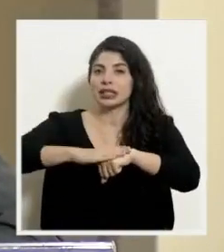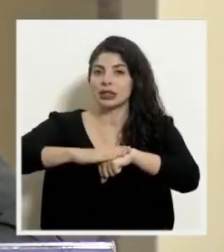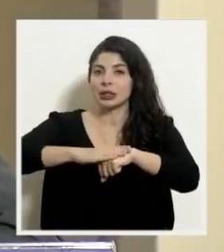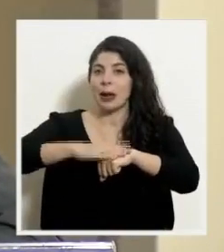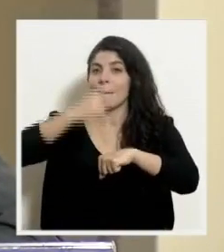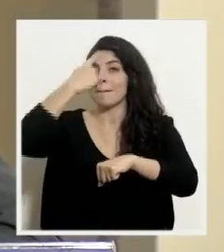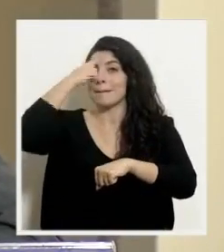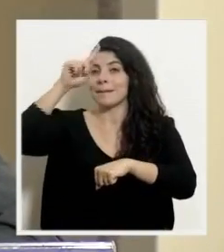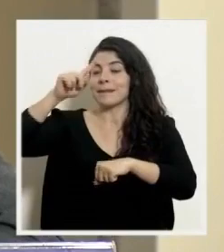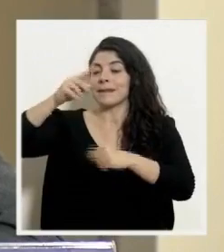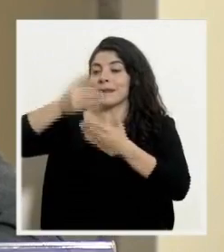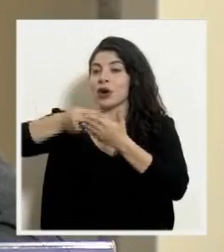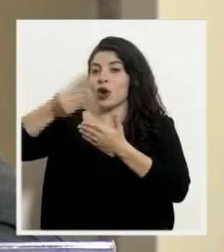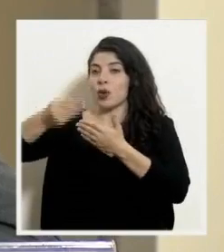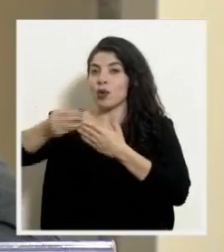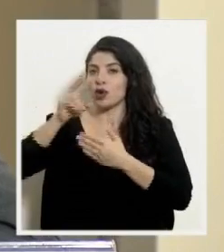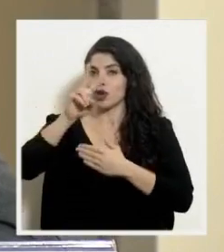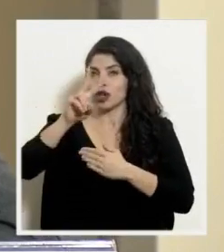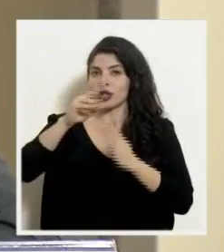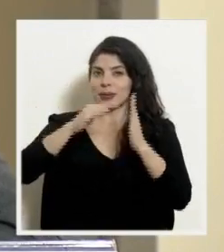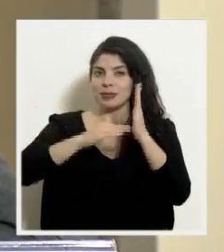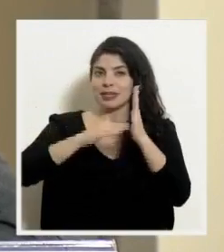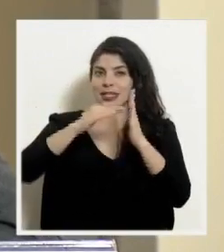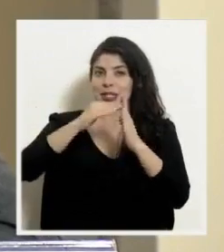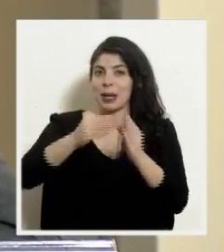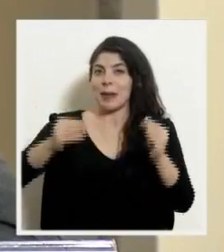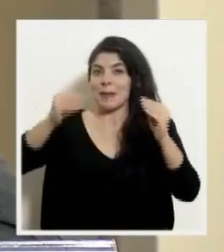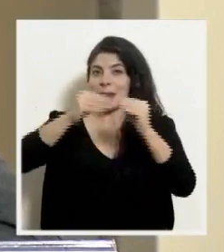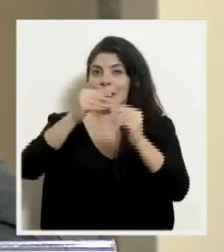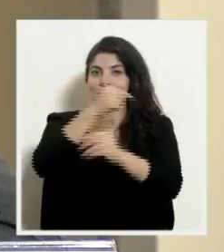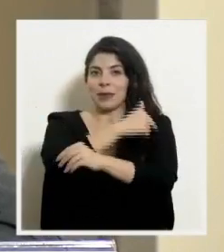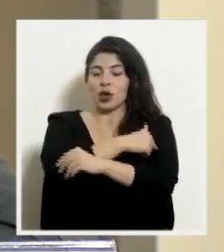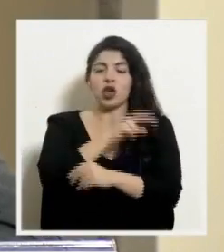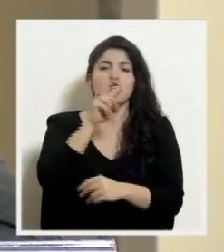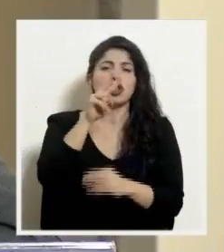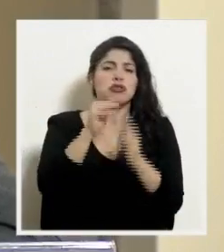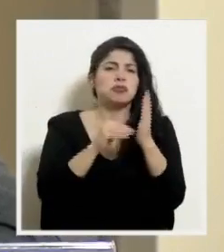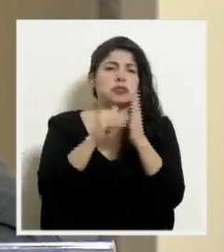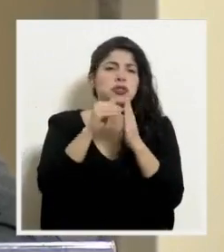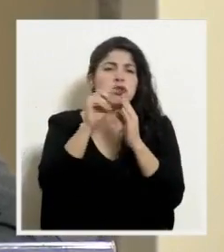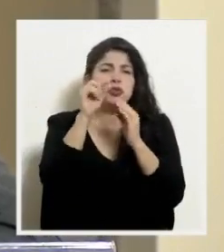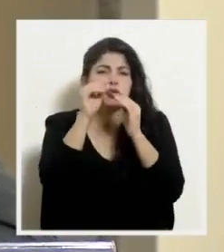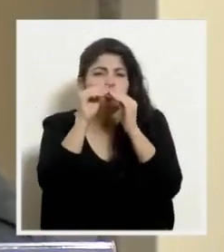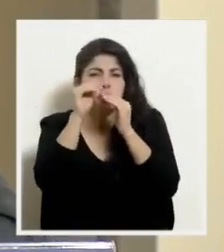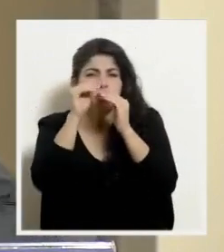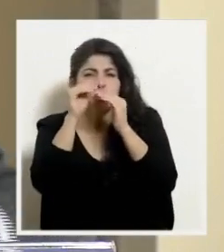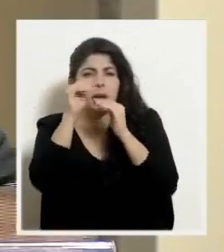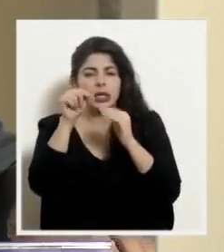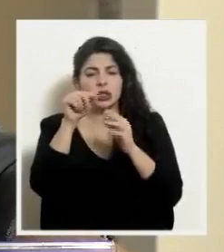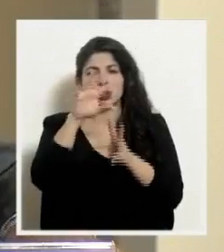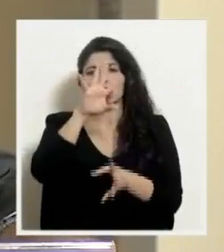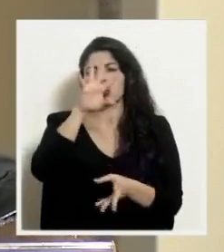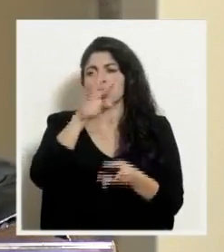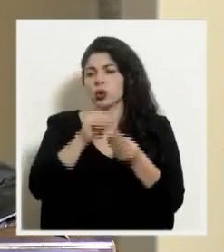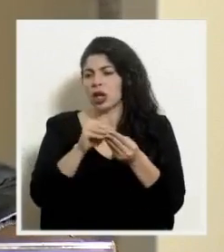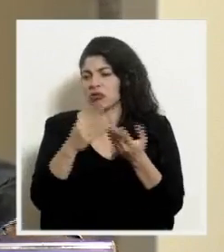la adquisición de 2 millones más de dosis. Son 2 millones y poquito más, eso es un monto total de